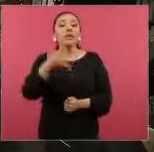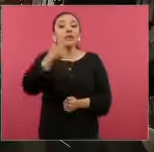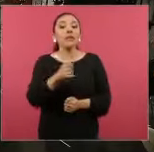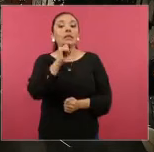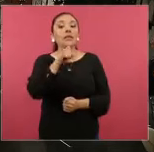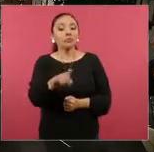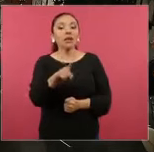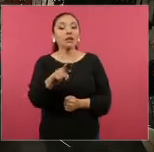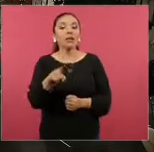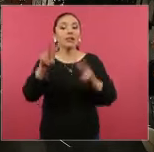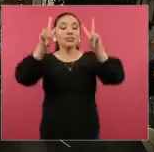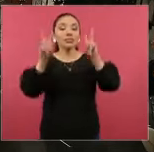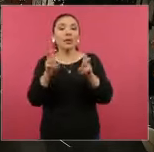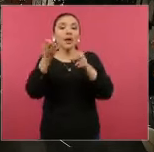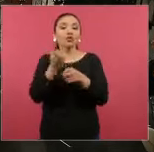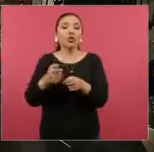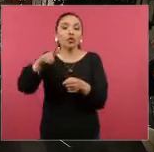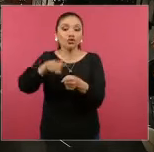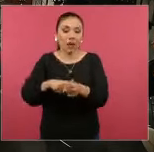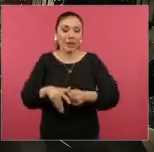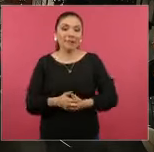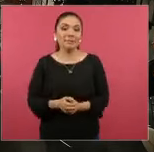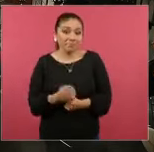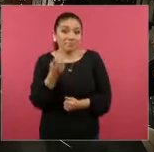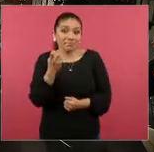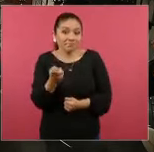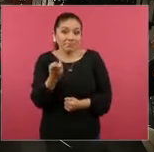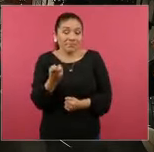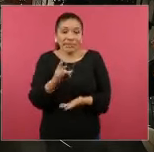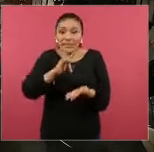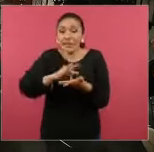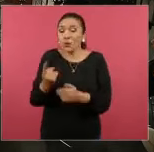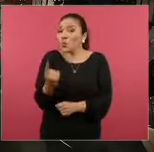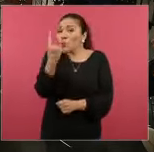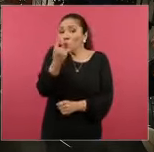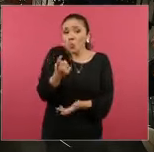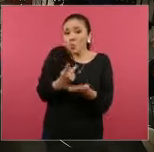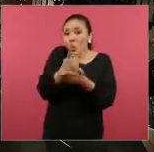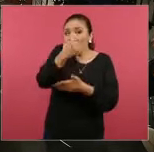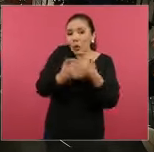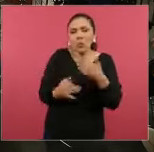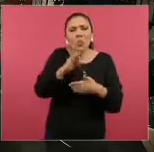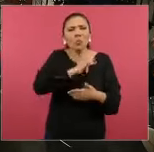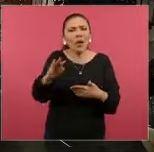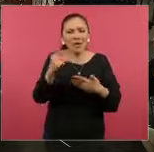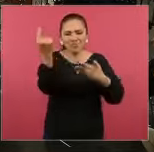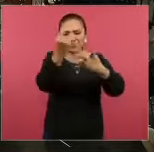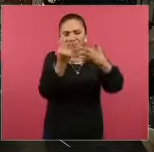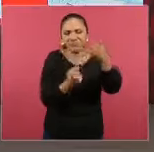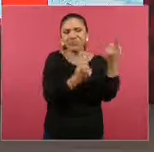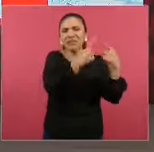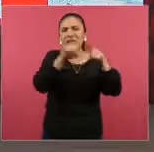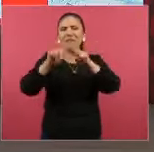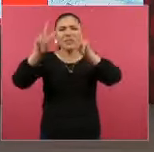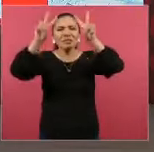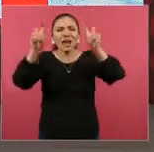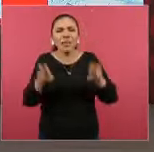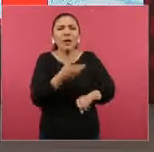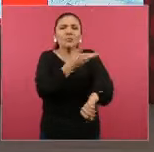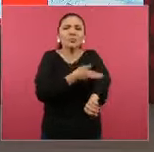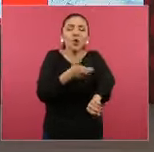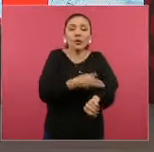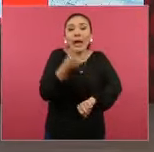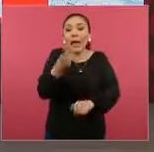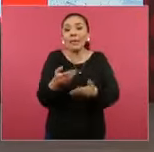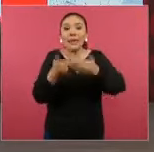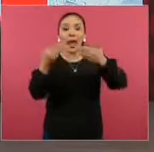también la cuestión social. Así que a través de un solo proyecto podemos articular un sinfín de contenidos y procesos que ahora es uno